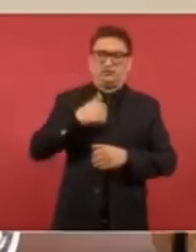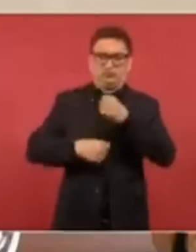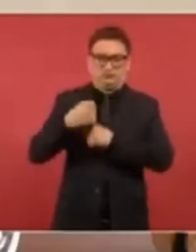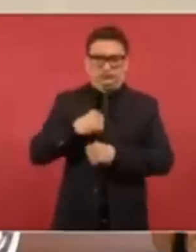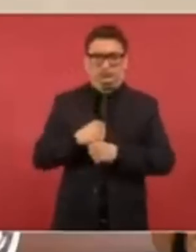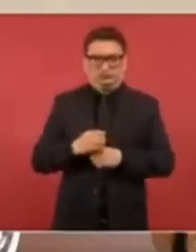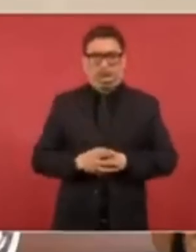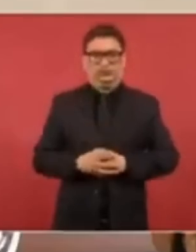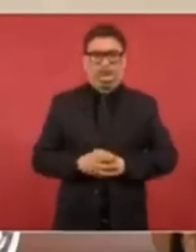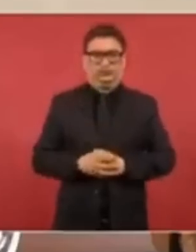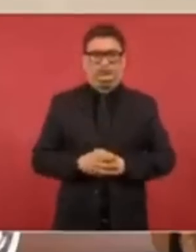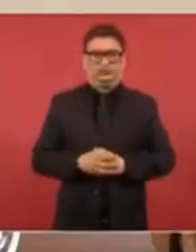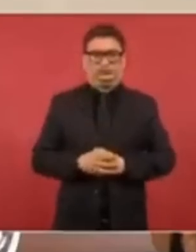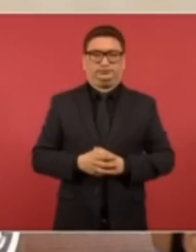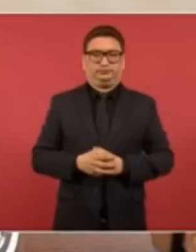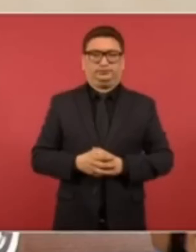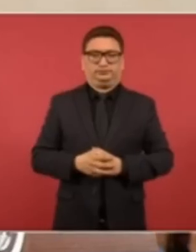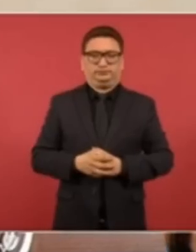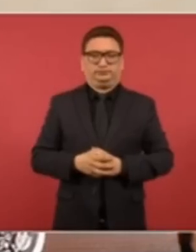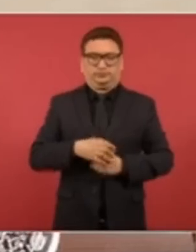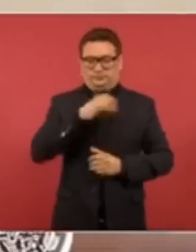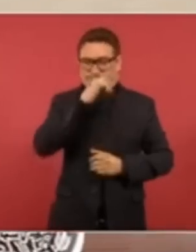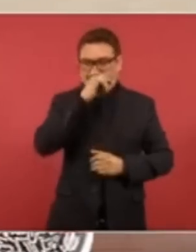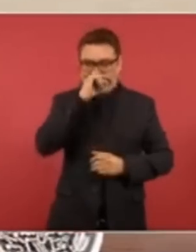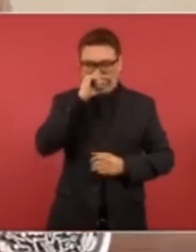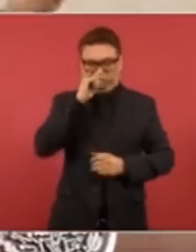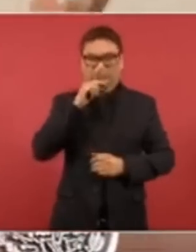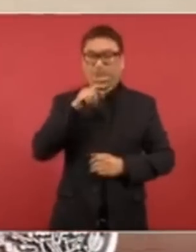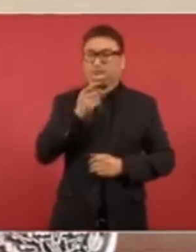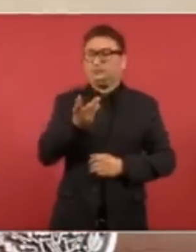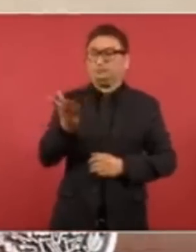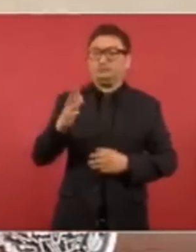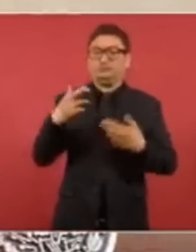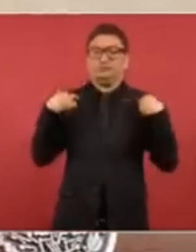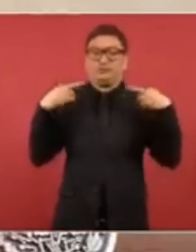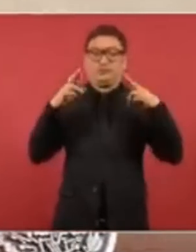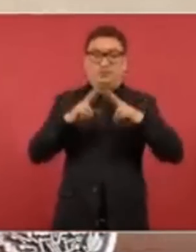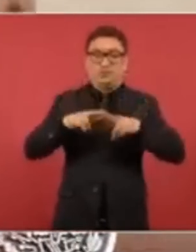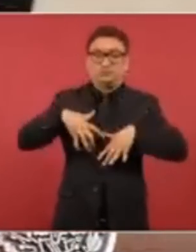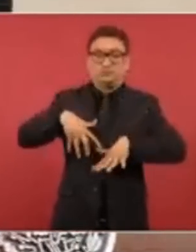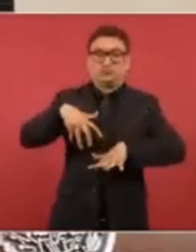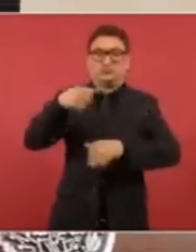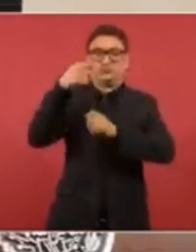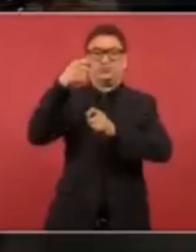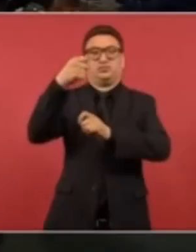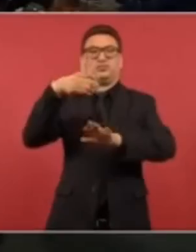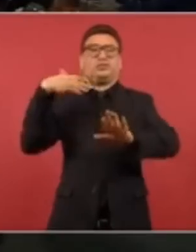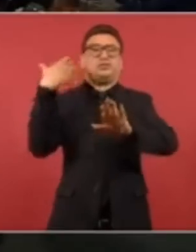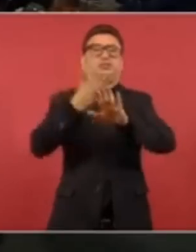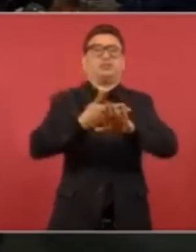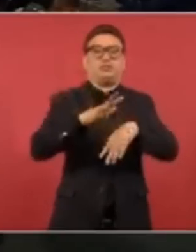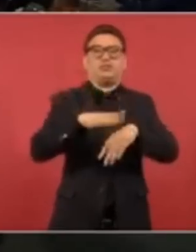González. Los autoritarios son ellos, los de la derecha. La prueba de todo fue